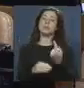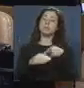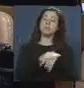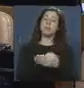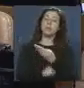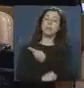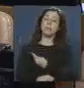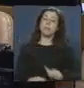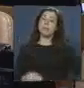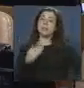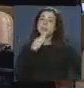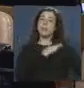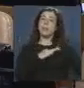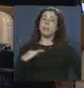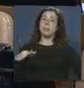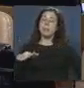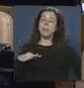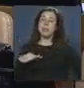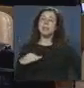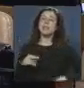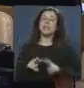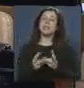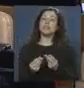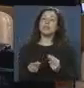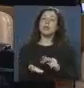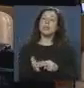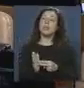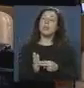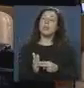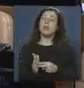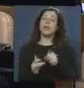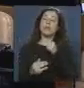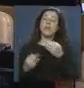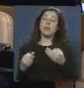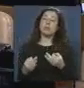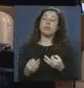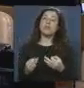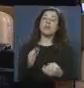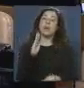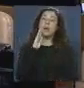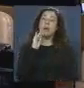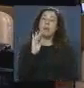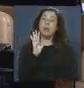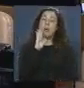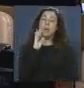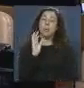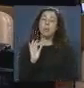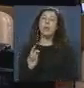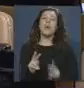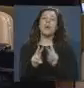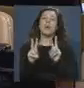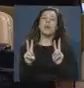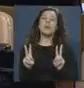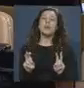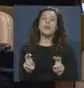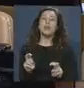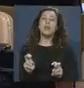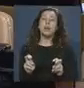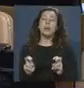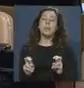Presidenta como de la Ministra para reparar lo que a mí me parece una situación de profunda injusticia que ha ocurrido en la región del Biobío y que tiene que ver con la